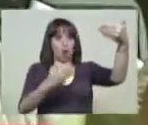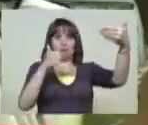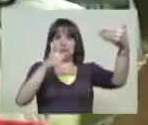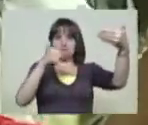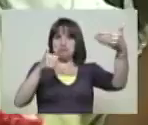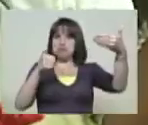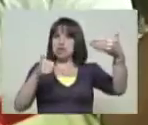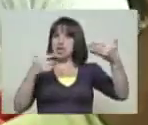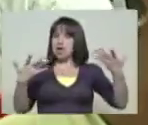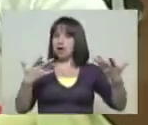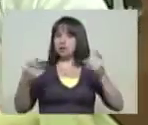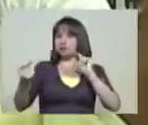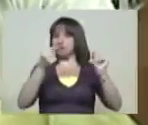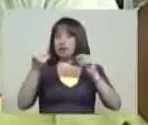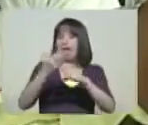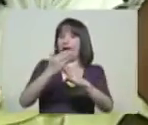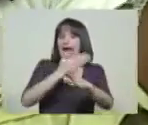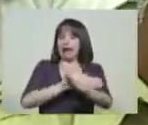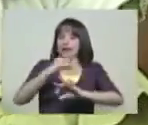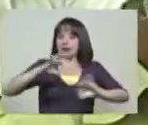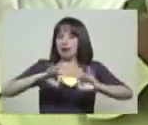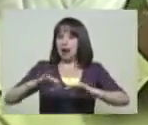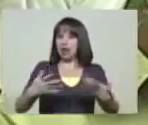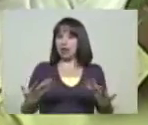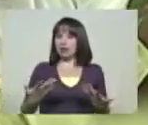en las jornadas preparatorias